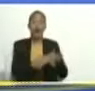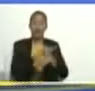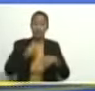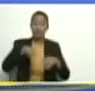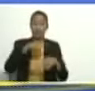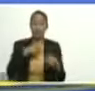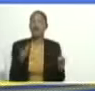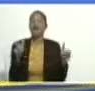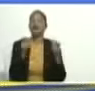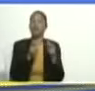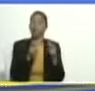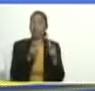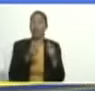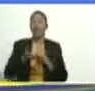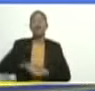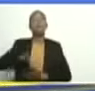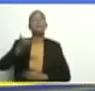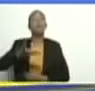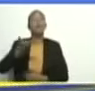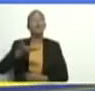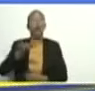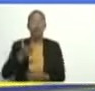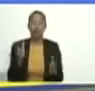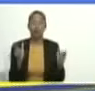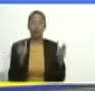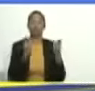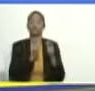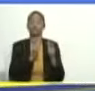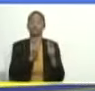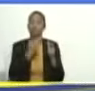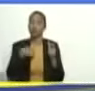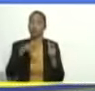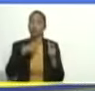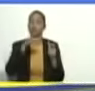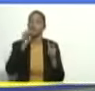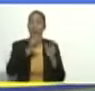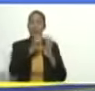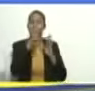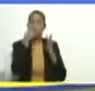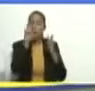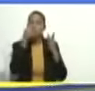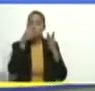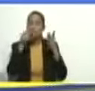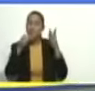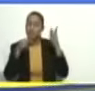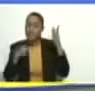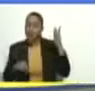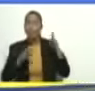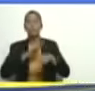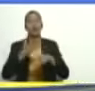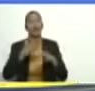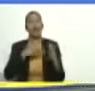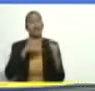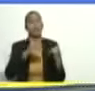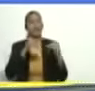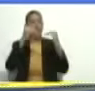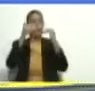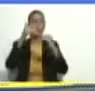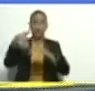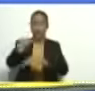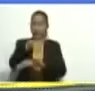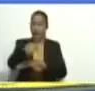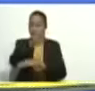esta importante reunión donde ratificamos que la esperanza está en la calle y el pueblo